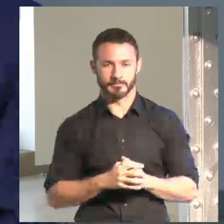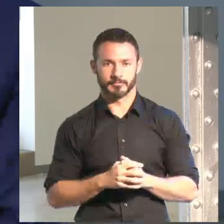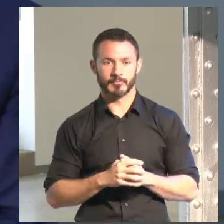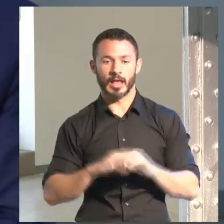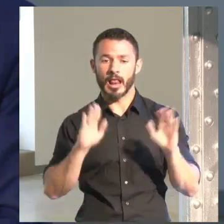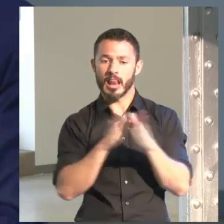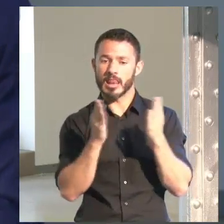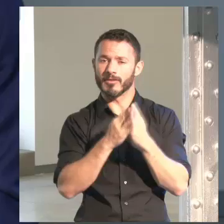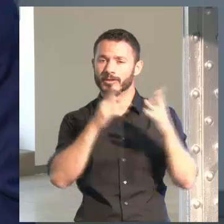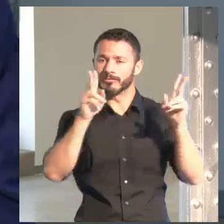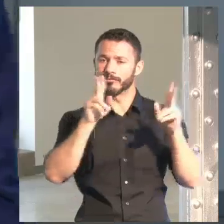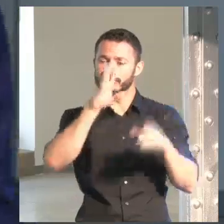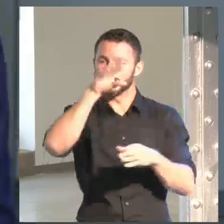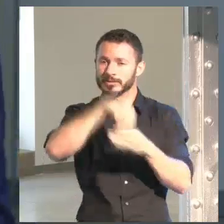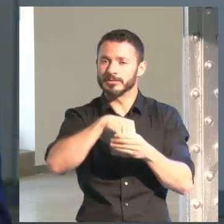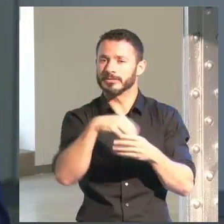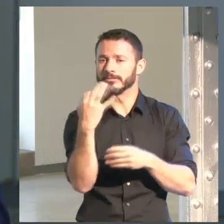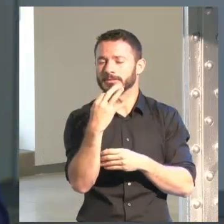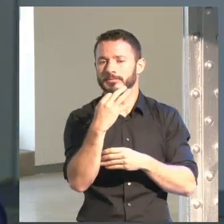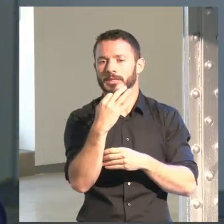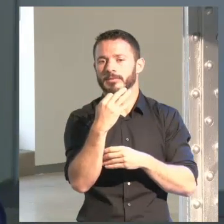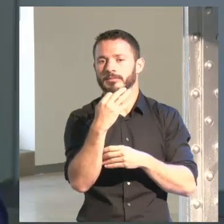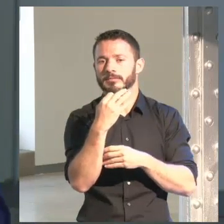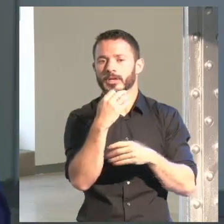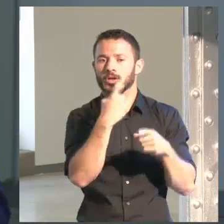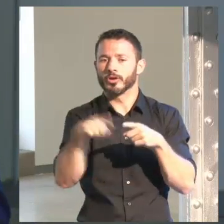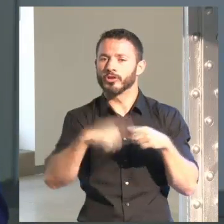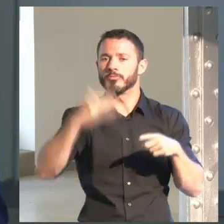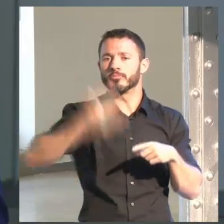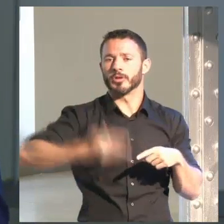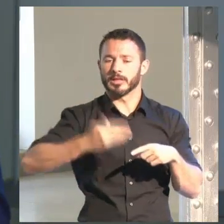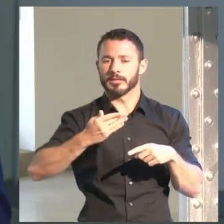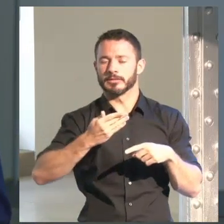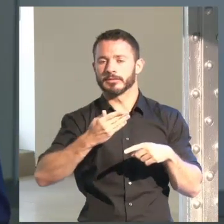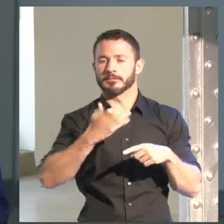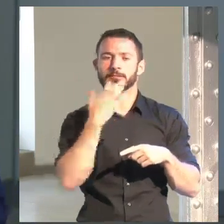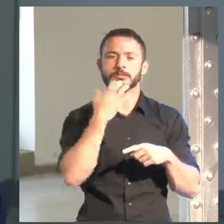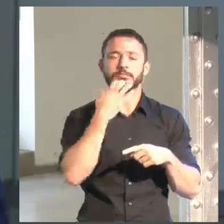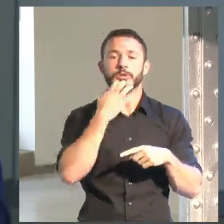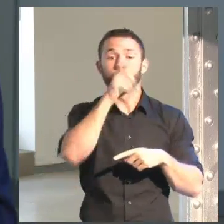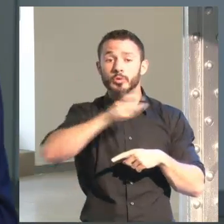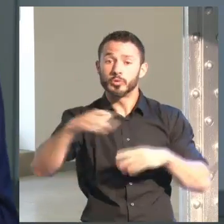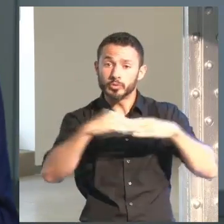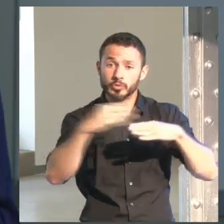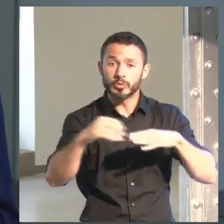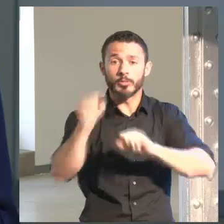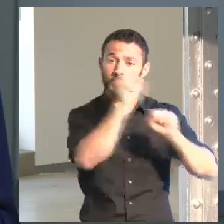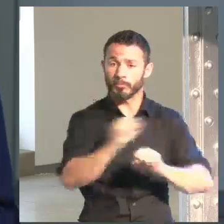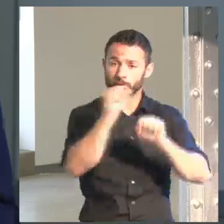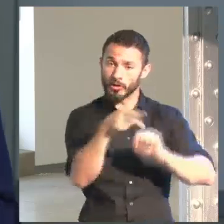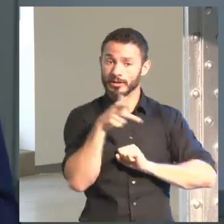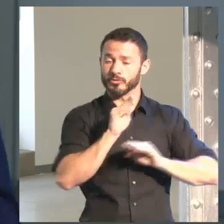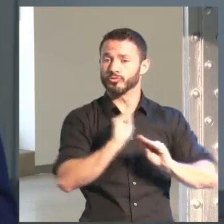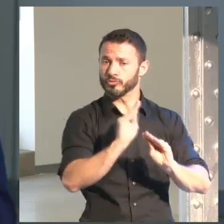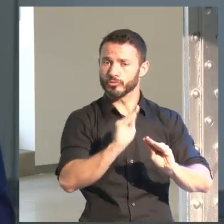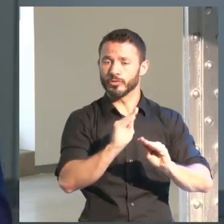que son los aspectos fundamentales de este debate: la protección de los derechos de los usuarios, la aplicación del derecho a la